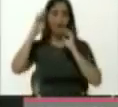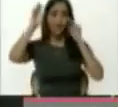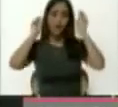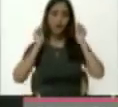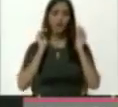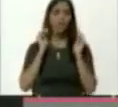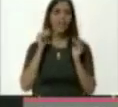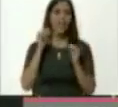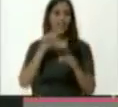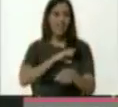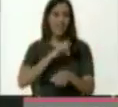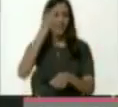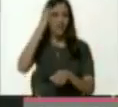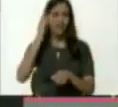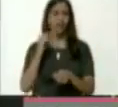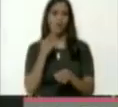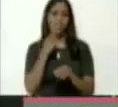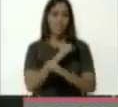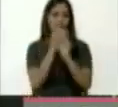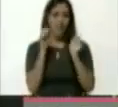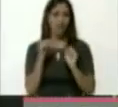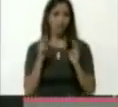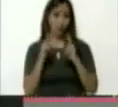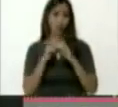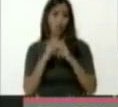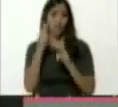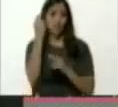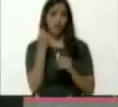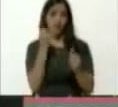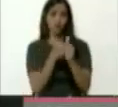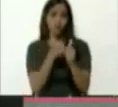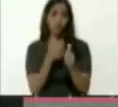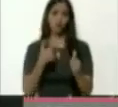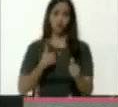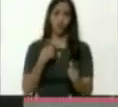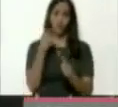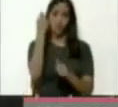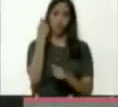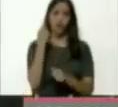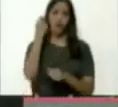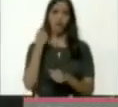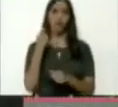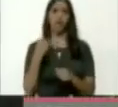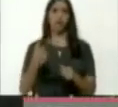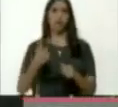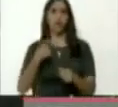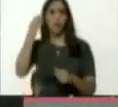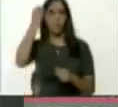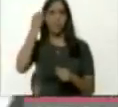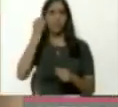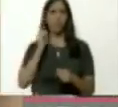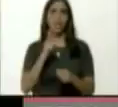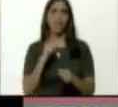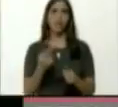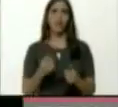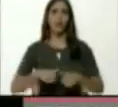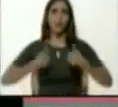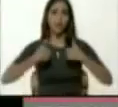febrero decir, claro, yo lo conocía cuando era diputado suplente, yo era diputada. Yo pensé que debía haber algo más.